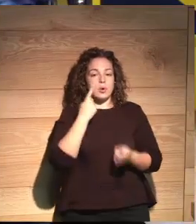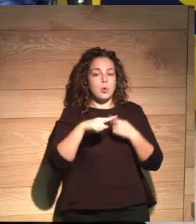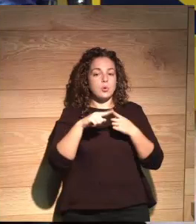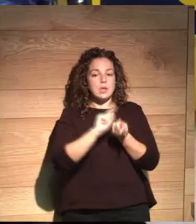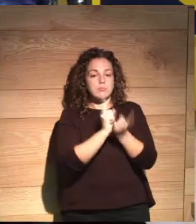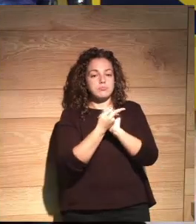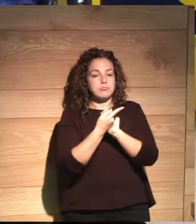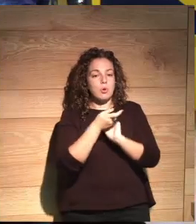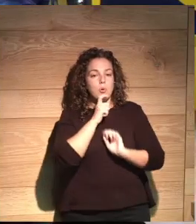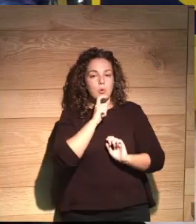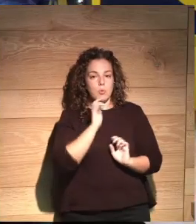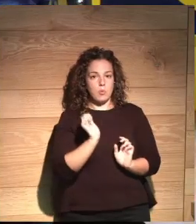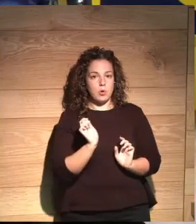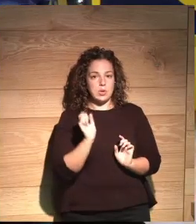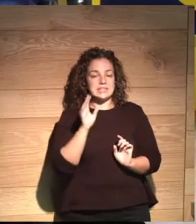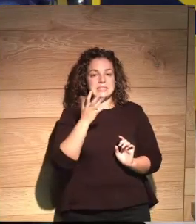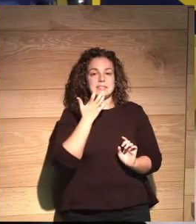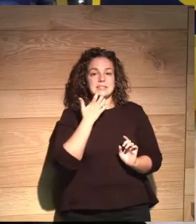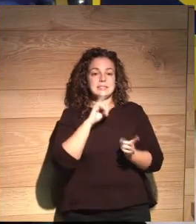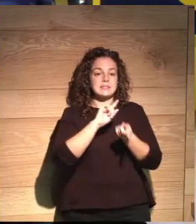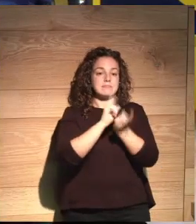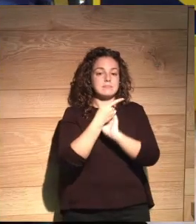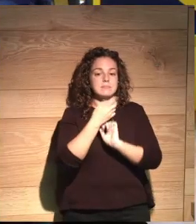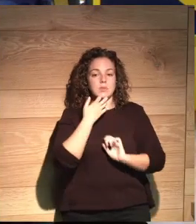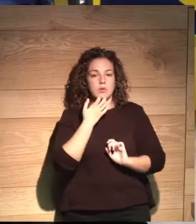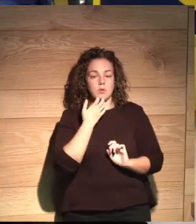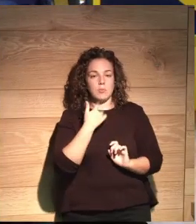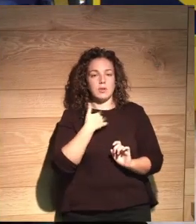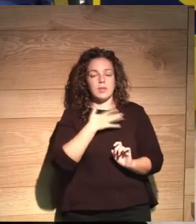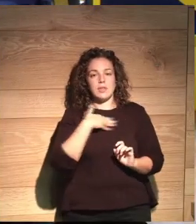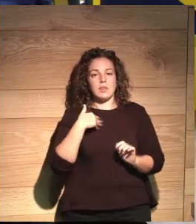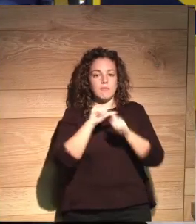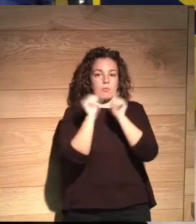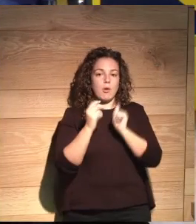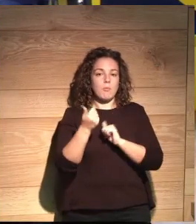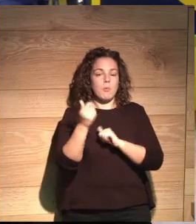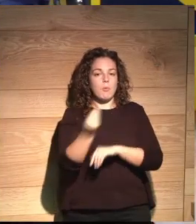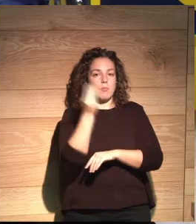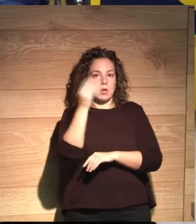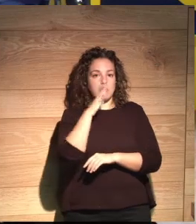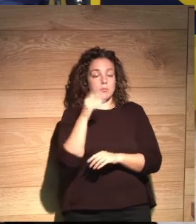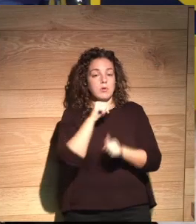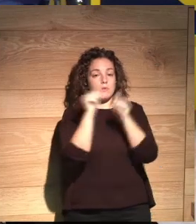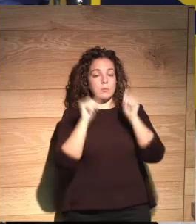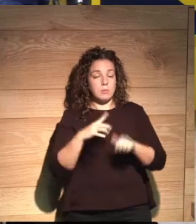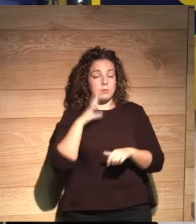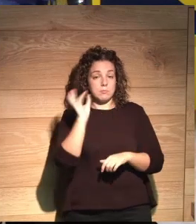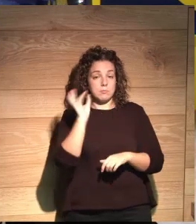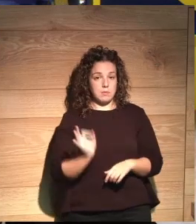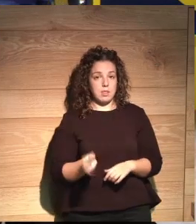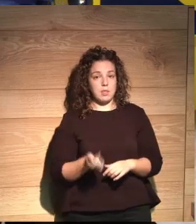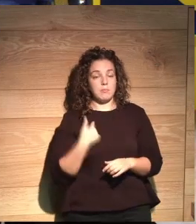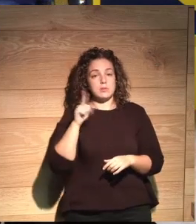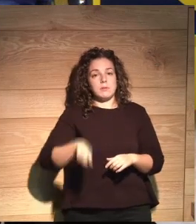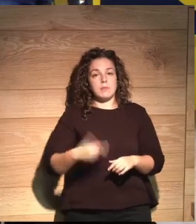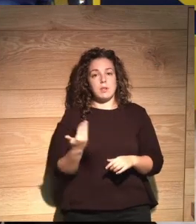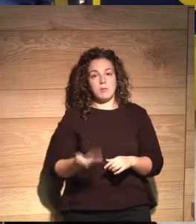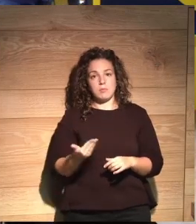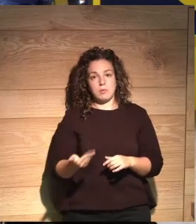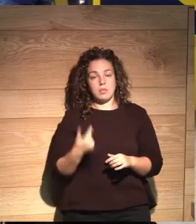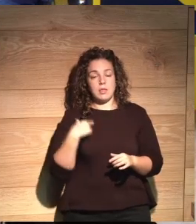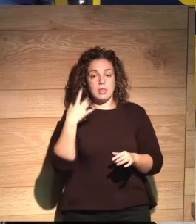cosas y si así queremos transformarla y transformada de una manera un poco mejor como dicen de manera que es verdad pero también es importante de